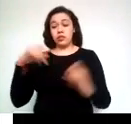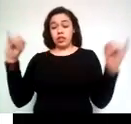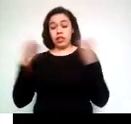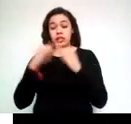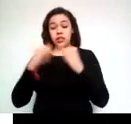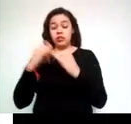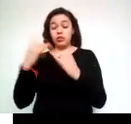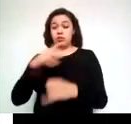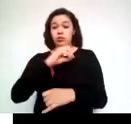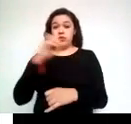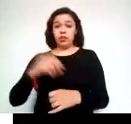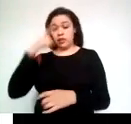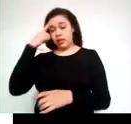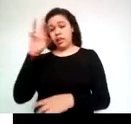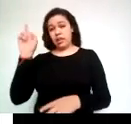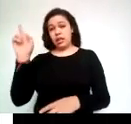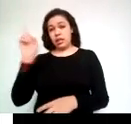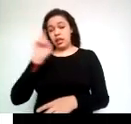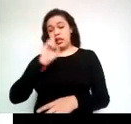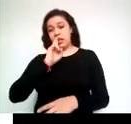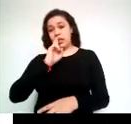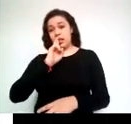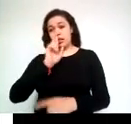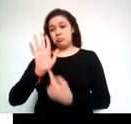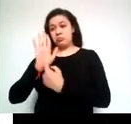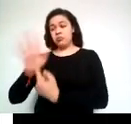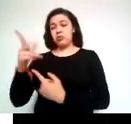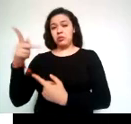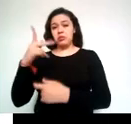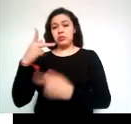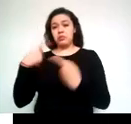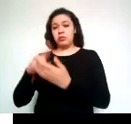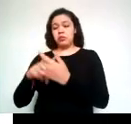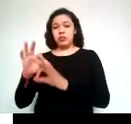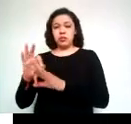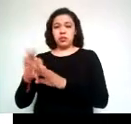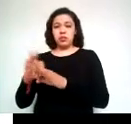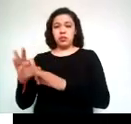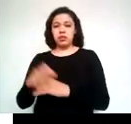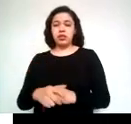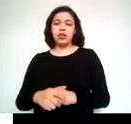sus colaboradores. Nos preguntan también, ¿las instituciones